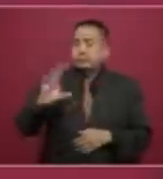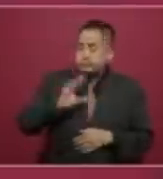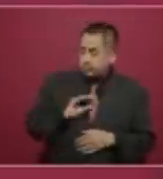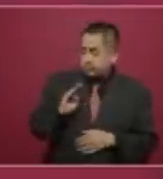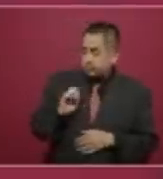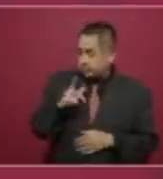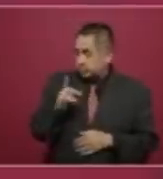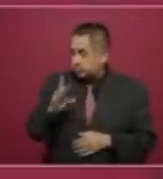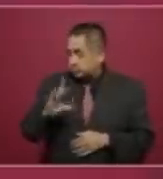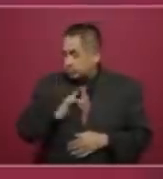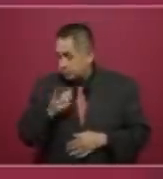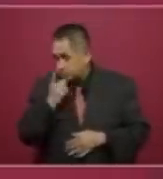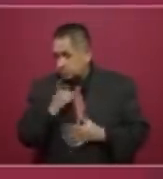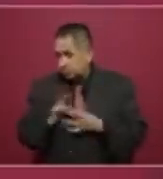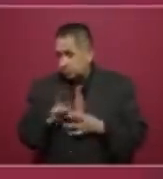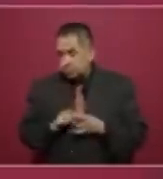Bachelet